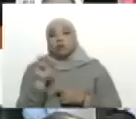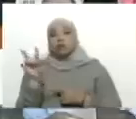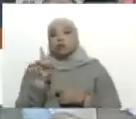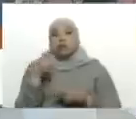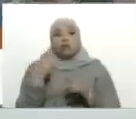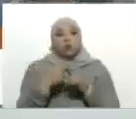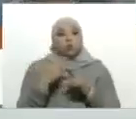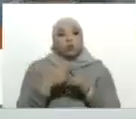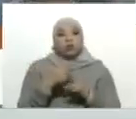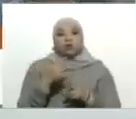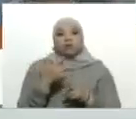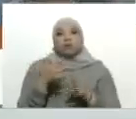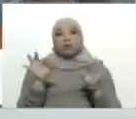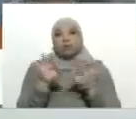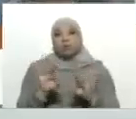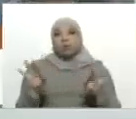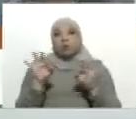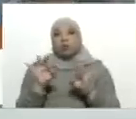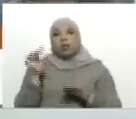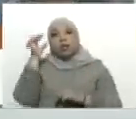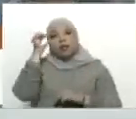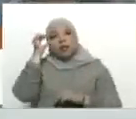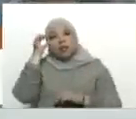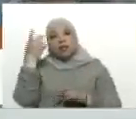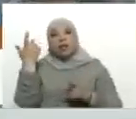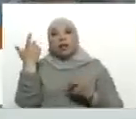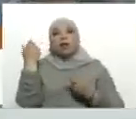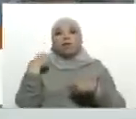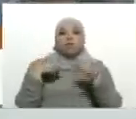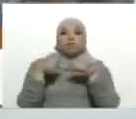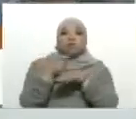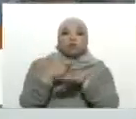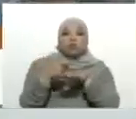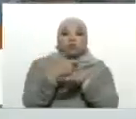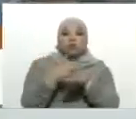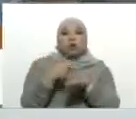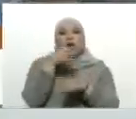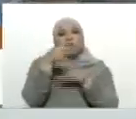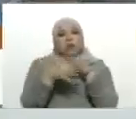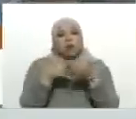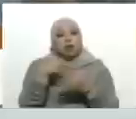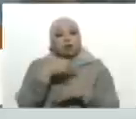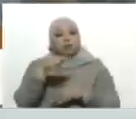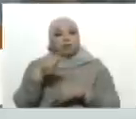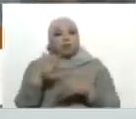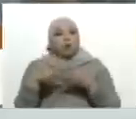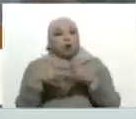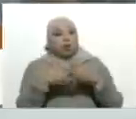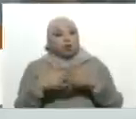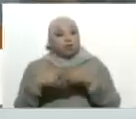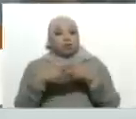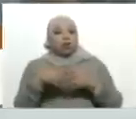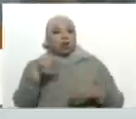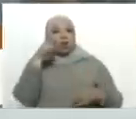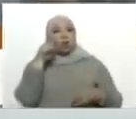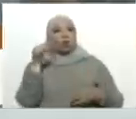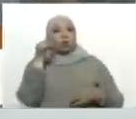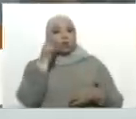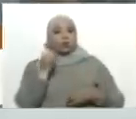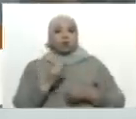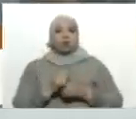extraordinaria y tiene que ver pues con el día del antiimperialismo Así que vamos a hablar un poco de imperialismo tradicional